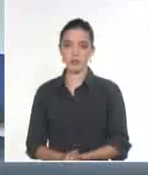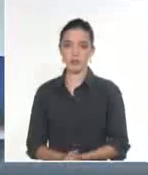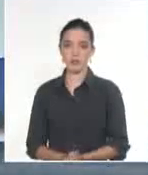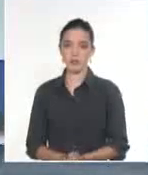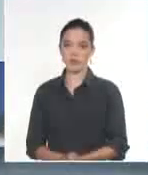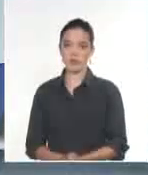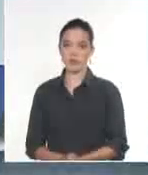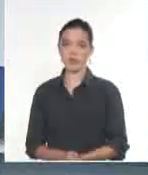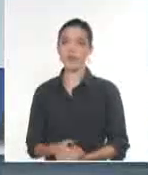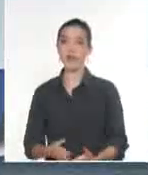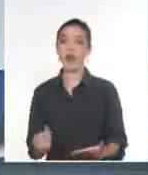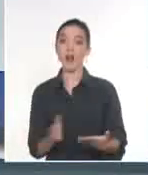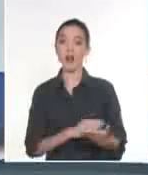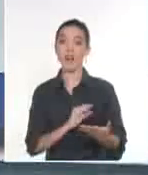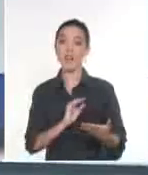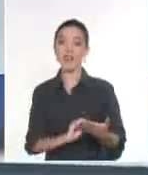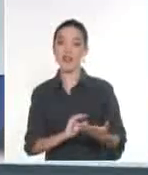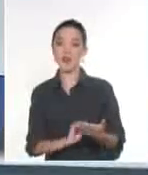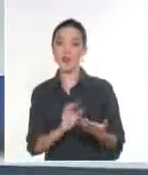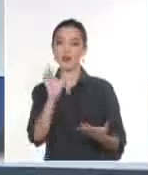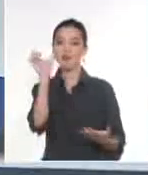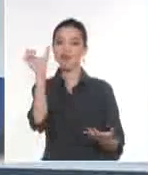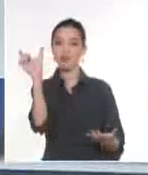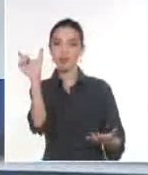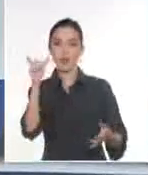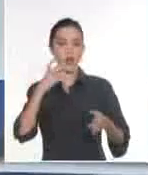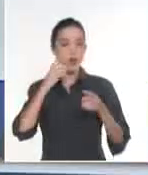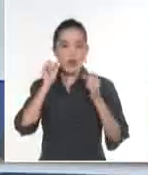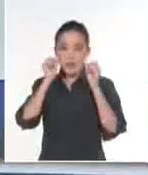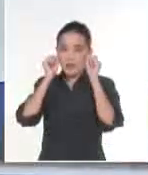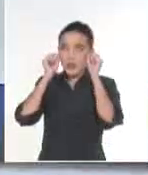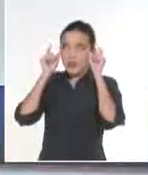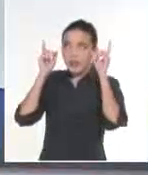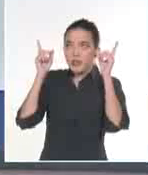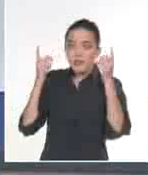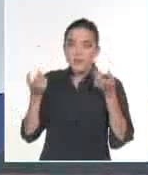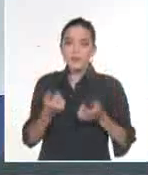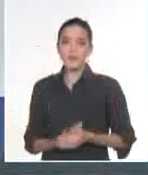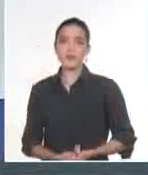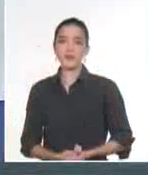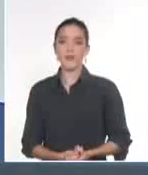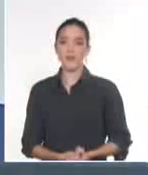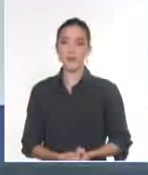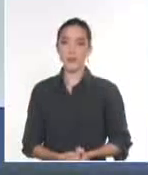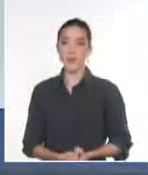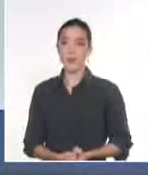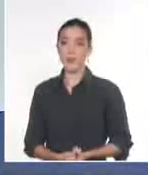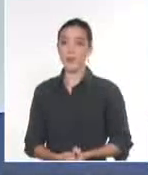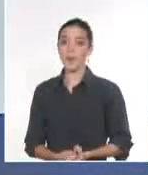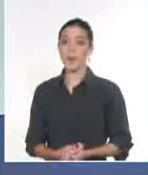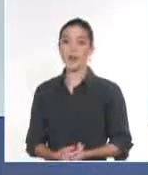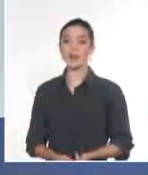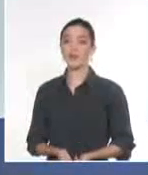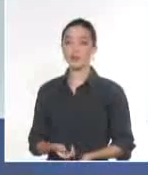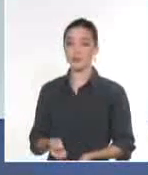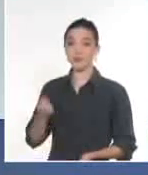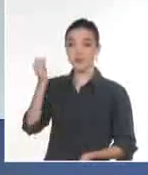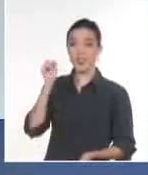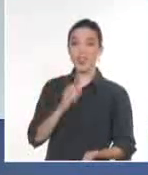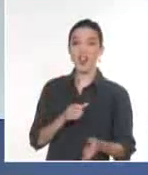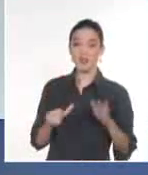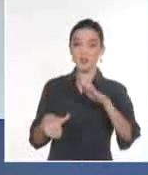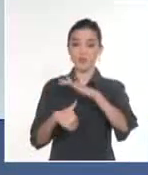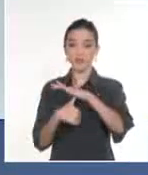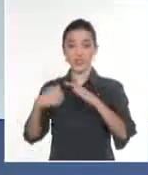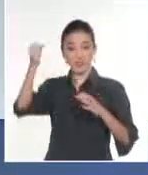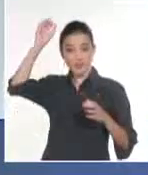El libro Palabras que Inspiran, dedicado al pensamiento de Fidel Raúl y Miguel Díaz Canel Bermúdez sobre la juventud, fue presentado en el Centro Fidel Castro